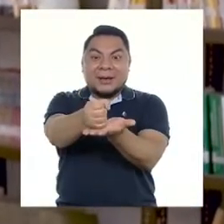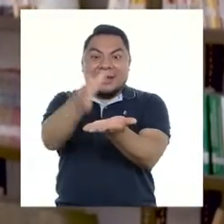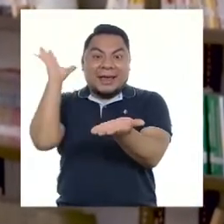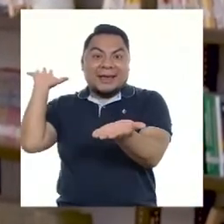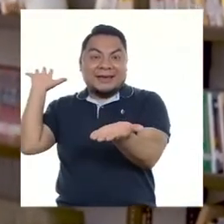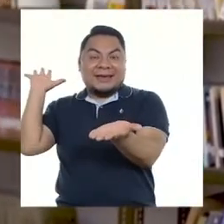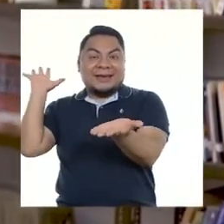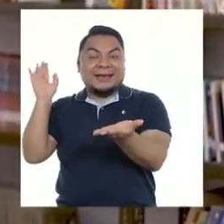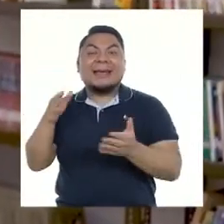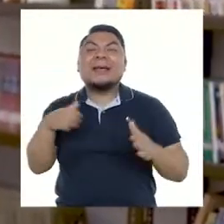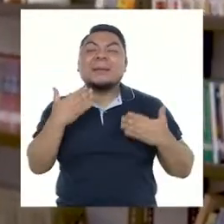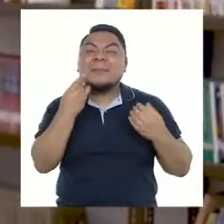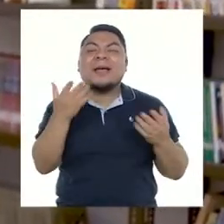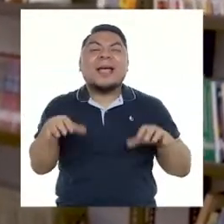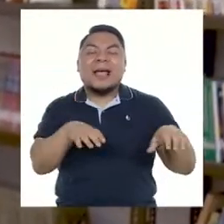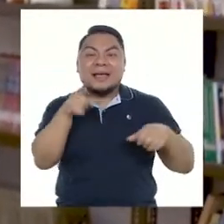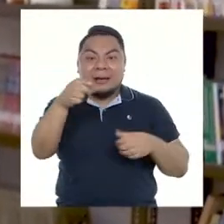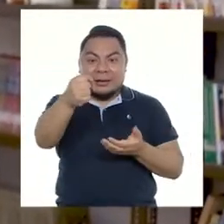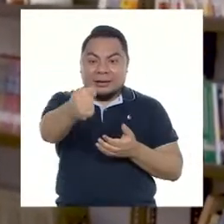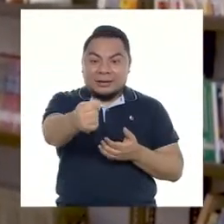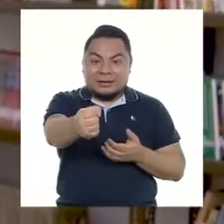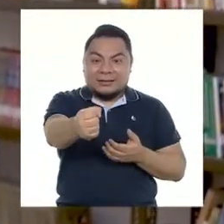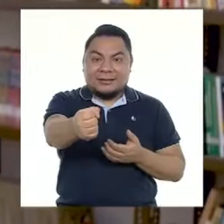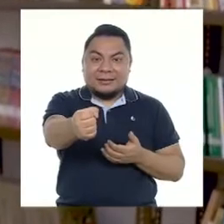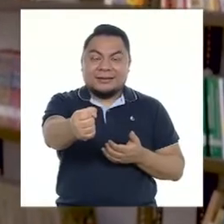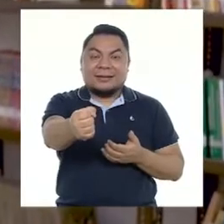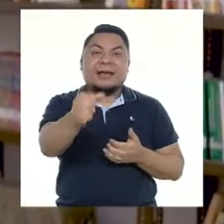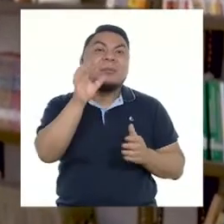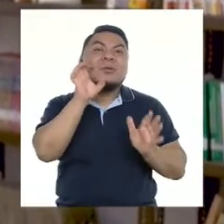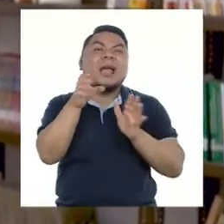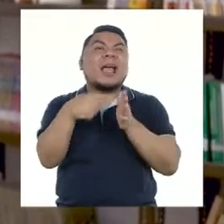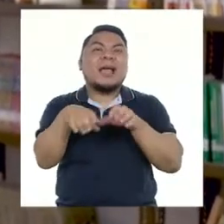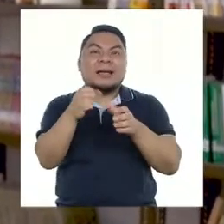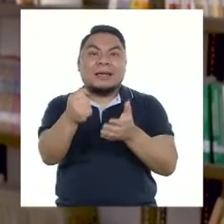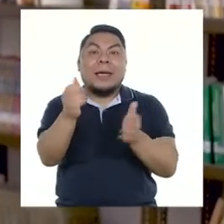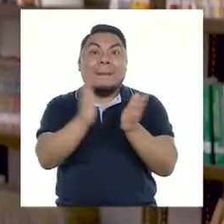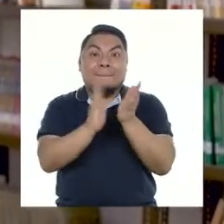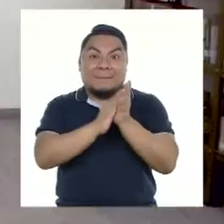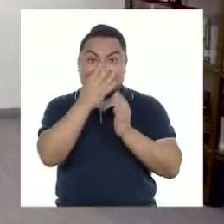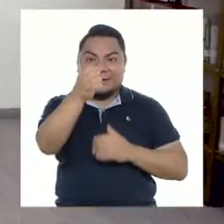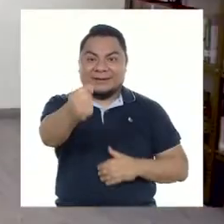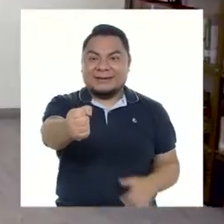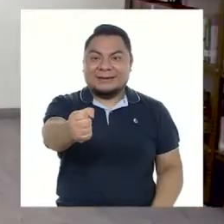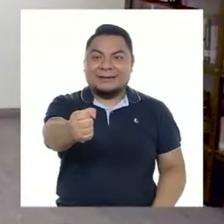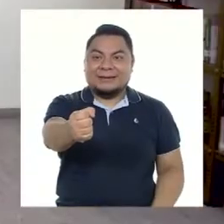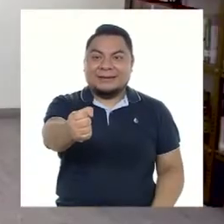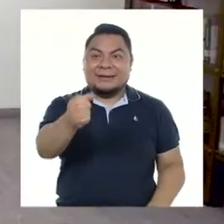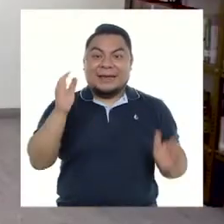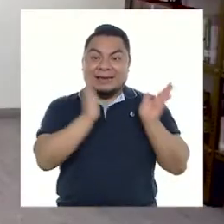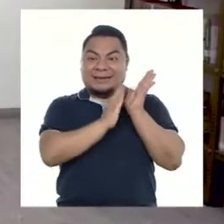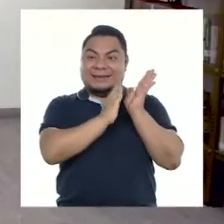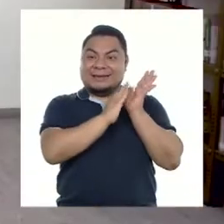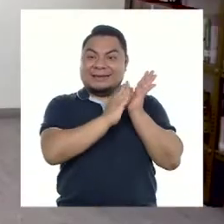Vamos a ver qué podemos hacer cuando se queda parado. Por ejemplo, aplaudir.